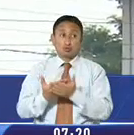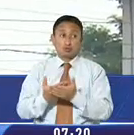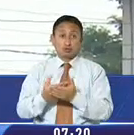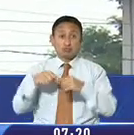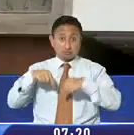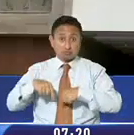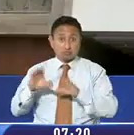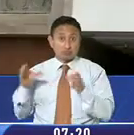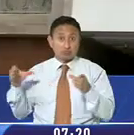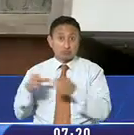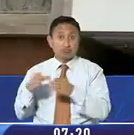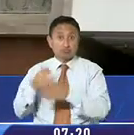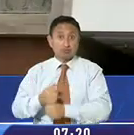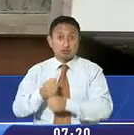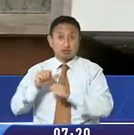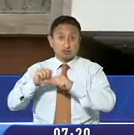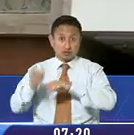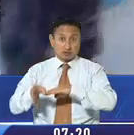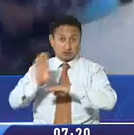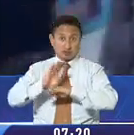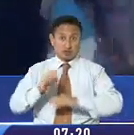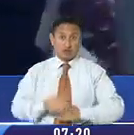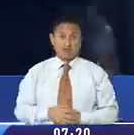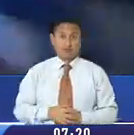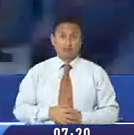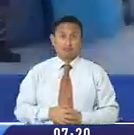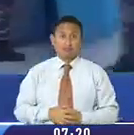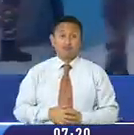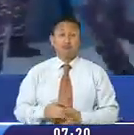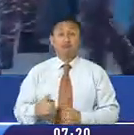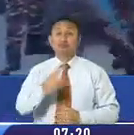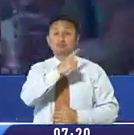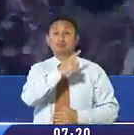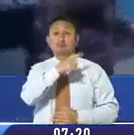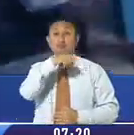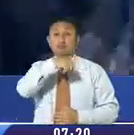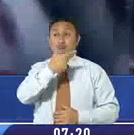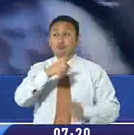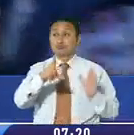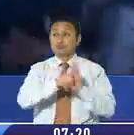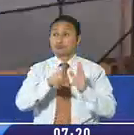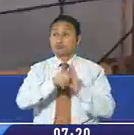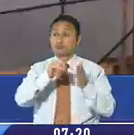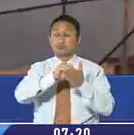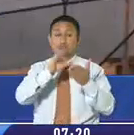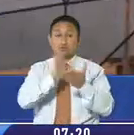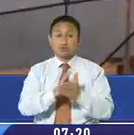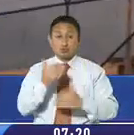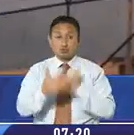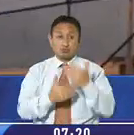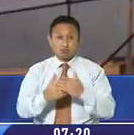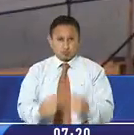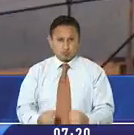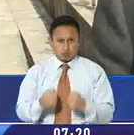de Seguridad de la Asamblea Nacional, pues ellos están incluidos en la ley de aplicación del uso progresivo de la fuerza. Efectivamente,